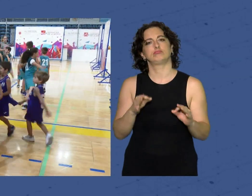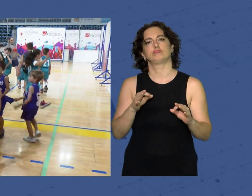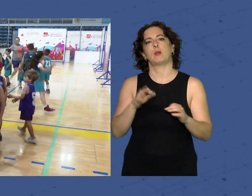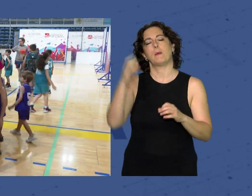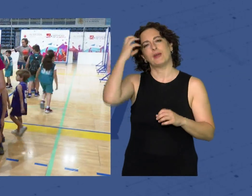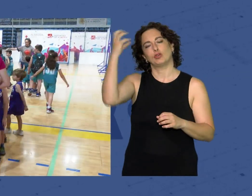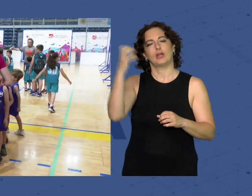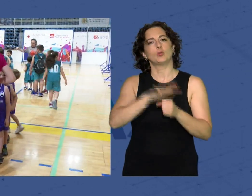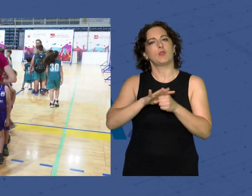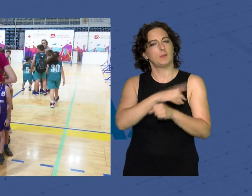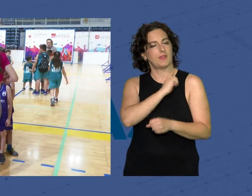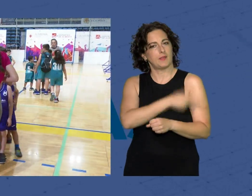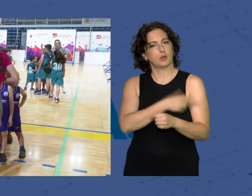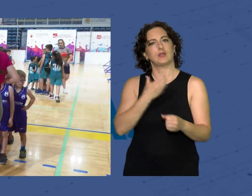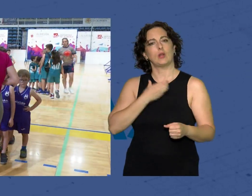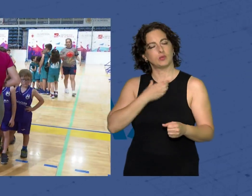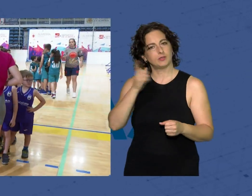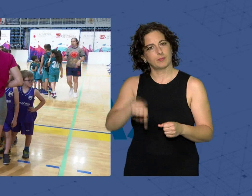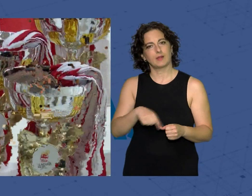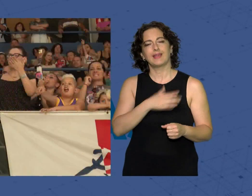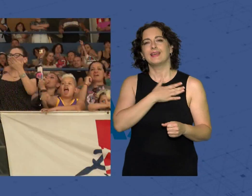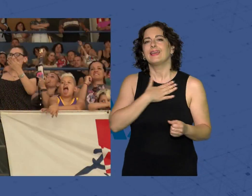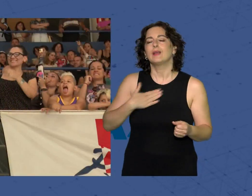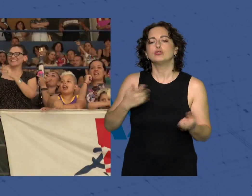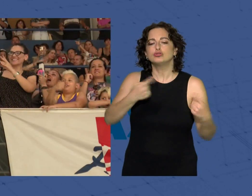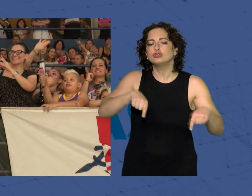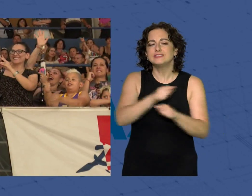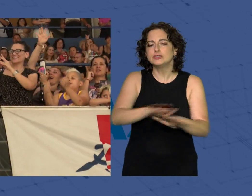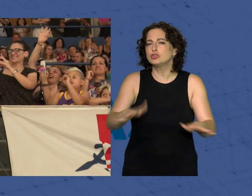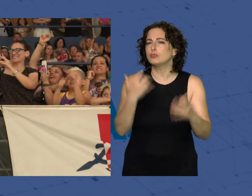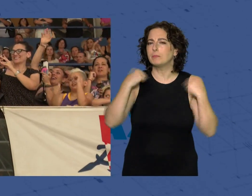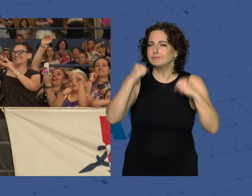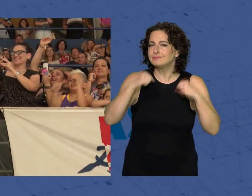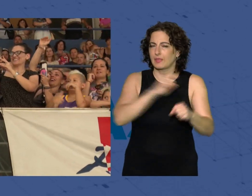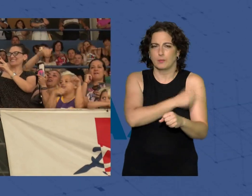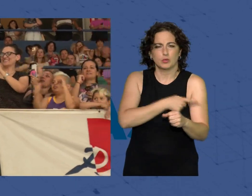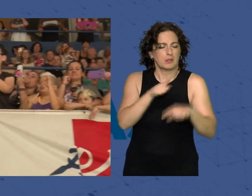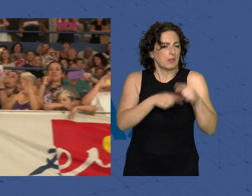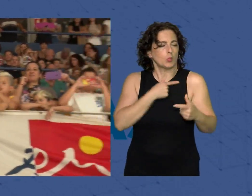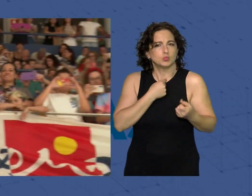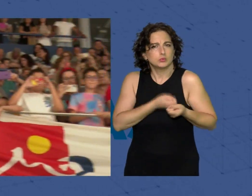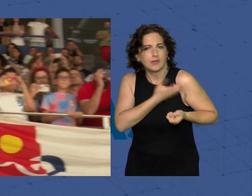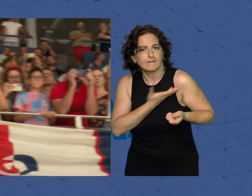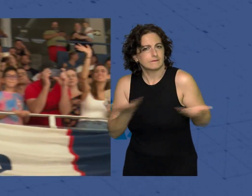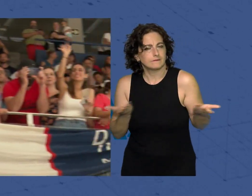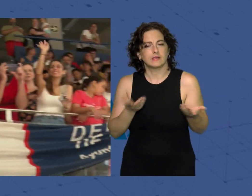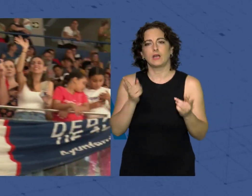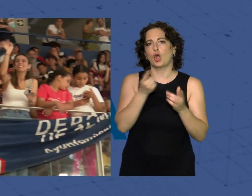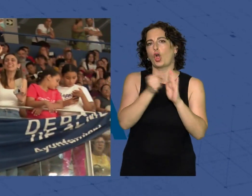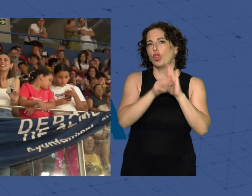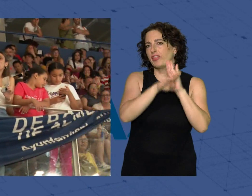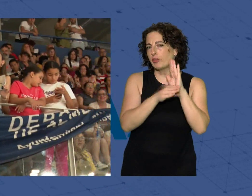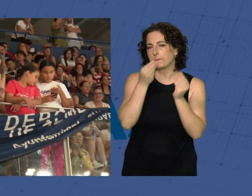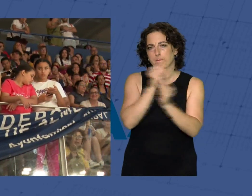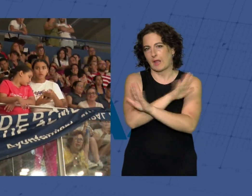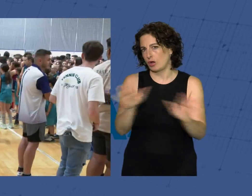Patronato Municipal de Deportes del Ayuntamiento que todos los niños practiquen deporte la disciplina que más les guste que lo hagan en las mejores condiciones y